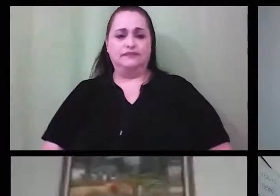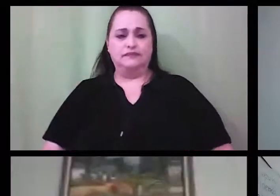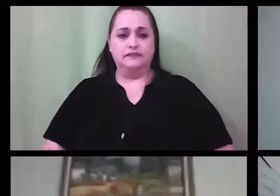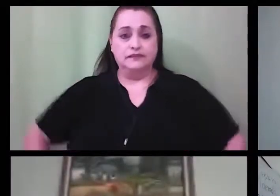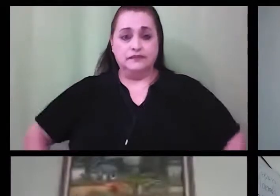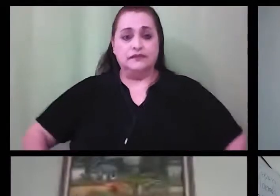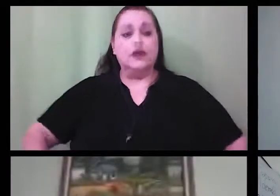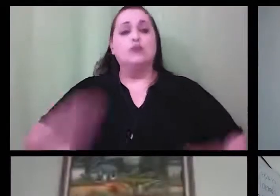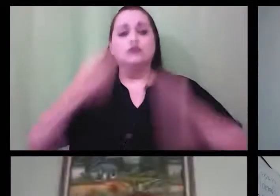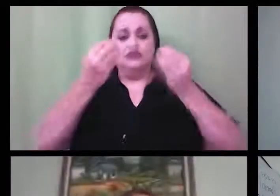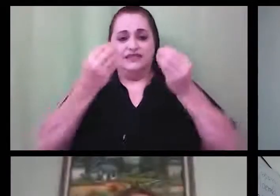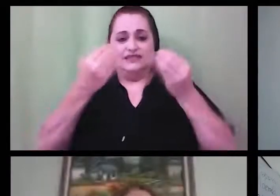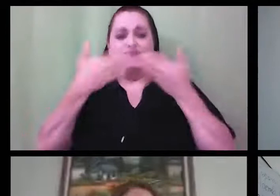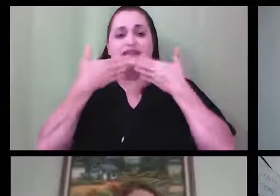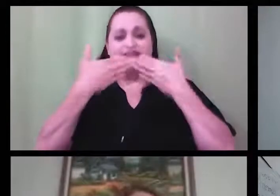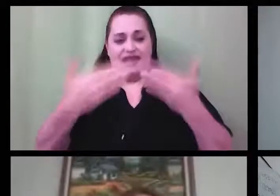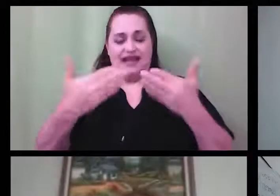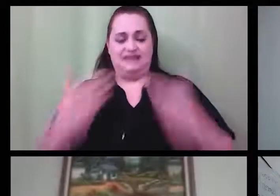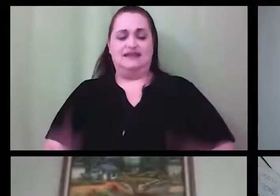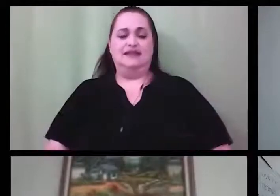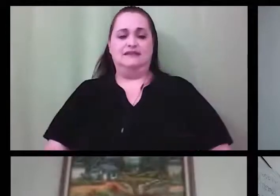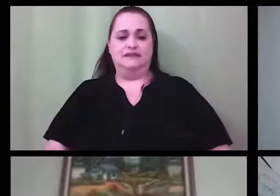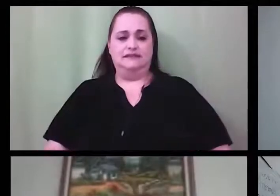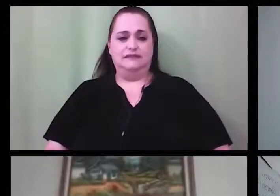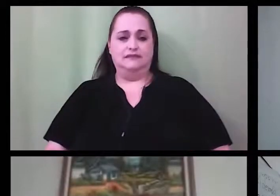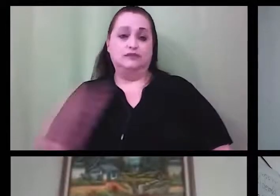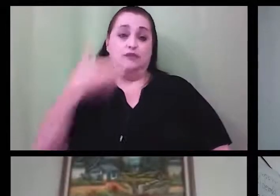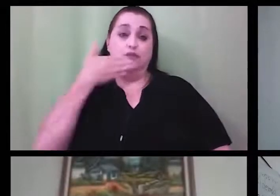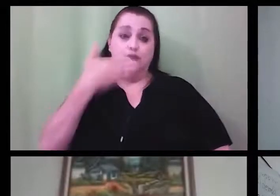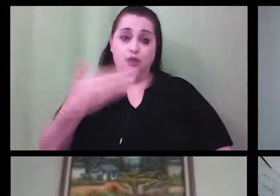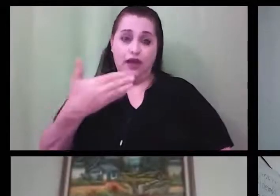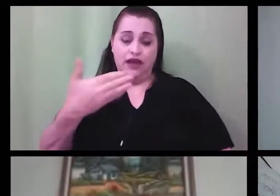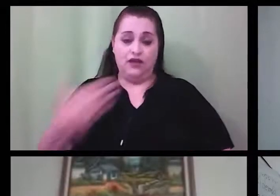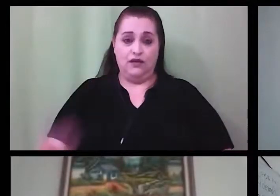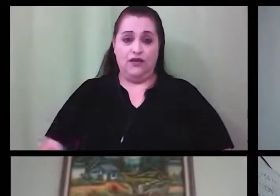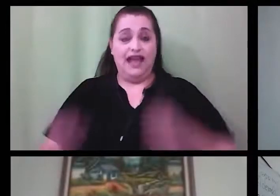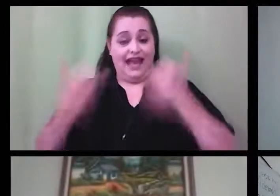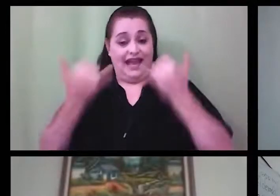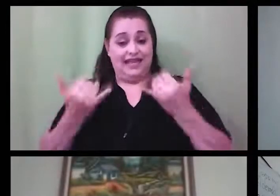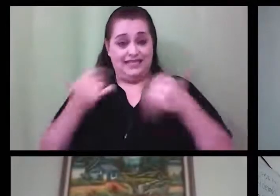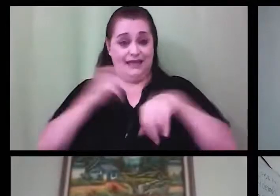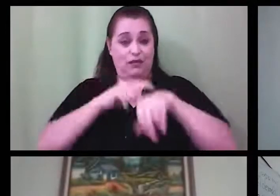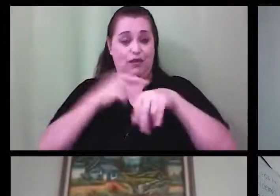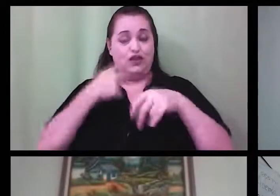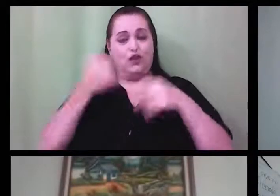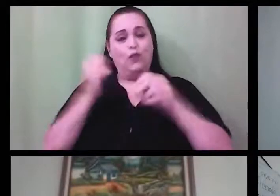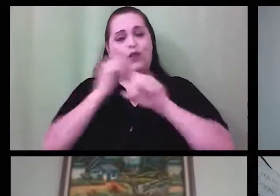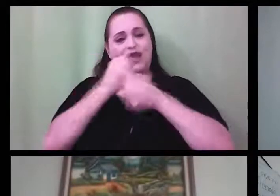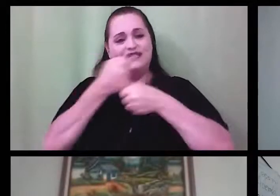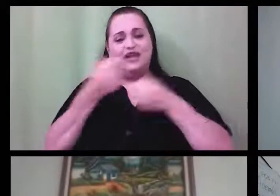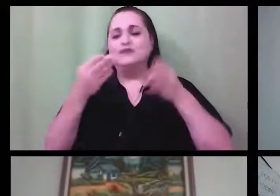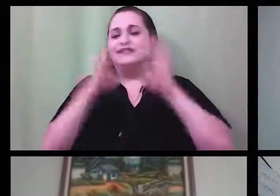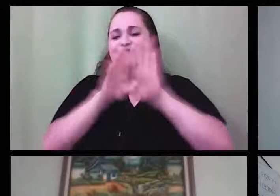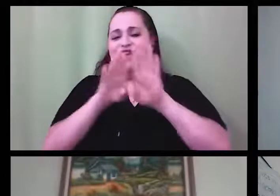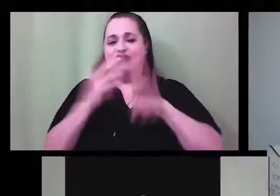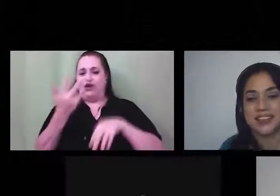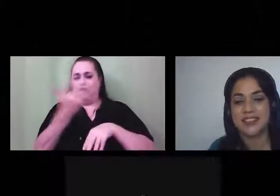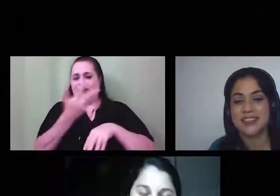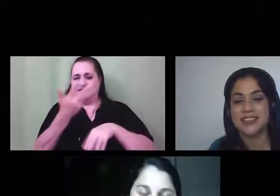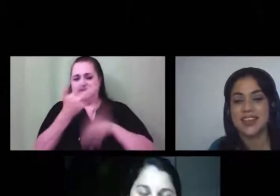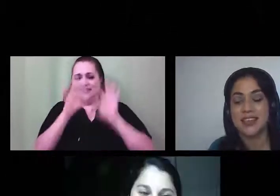Sí. Muchísimas gracias. Bueno, voy a hacer un cierre con las 3 familias